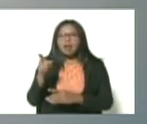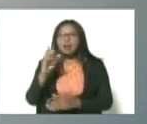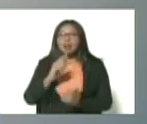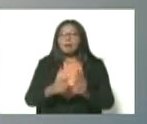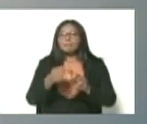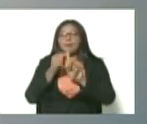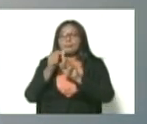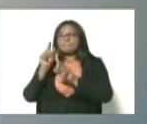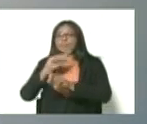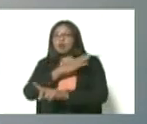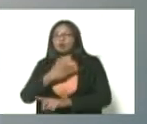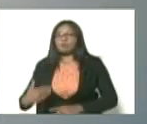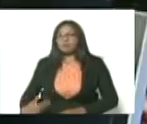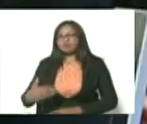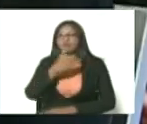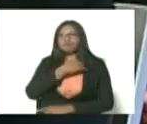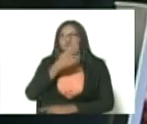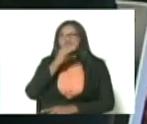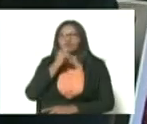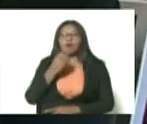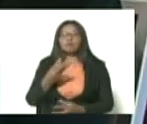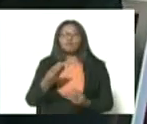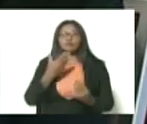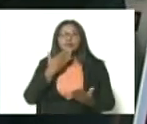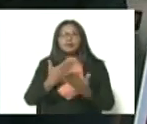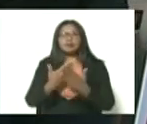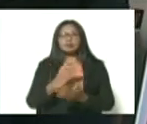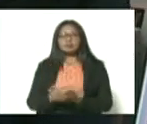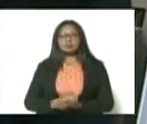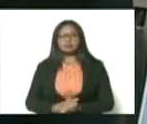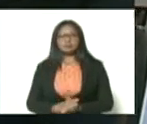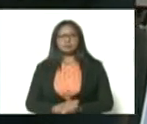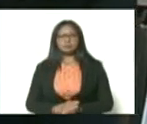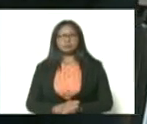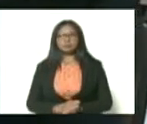no el presidente encargado de Venezuela. Muchas gracias.